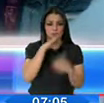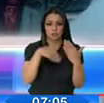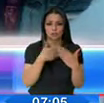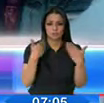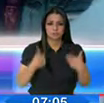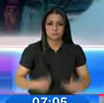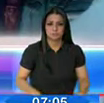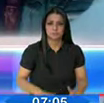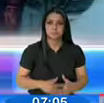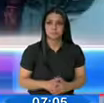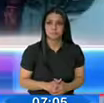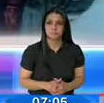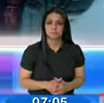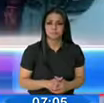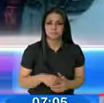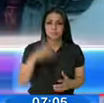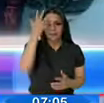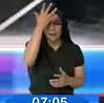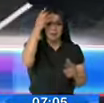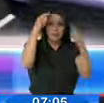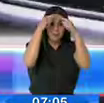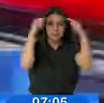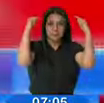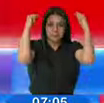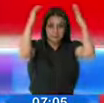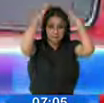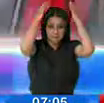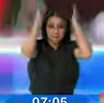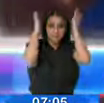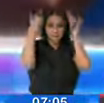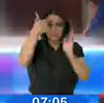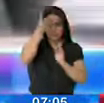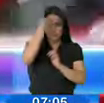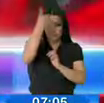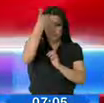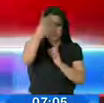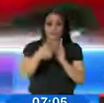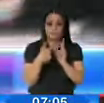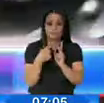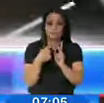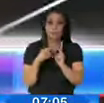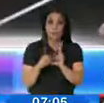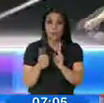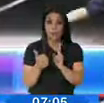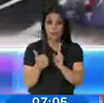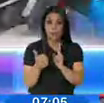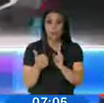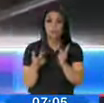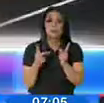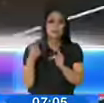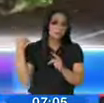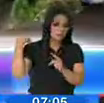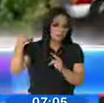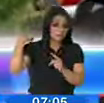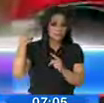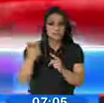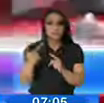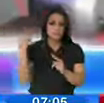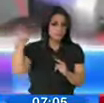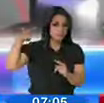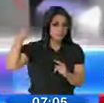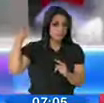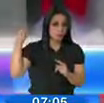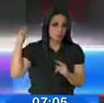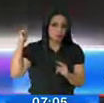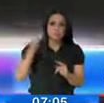con exposición de masa encefálica. Hay otro recorrido que va a nivel de la nuca, pasa a toda la piel,